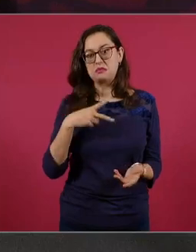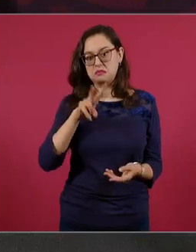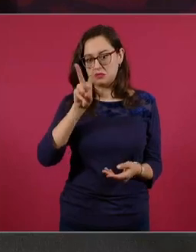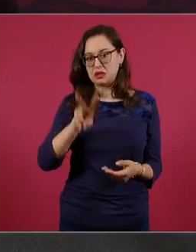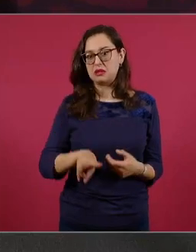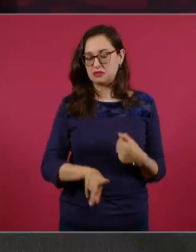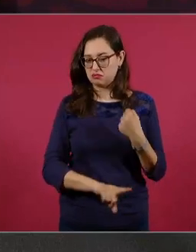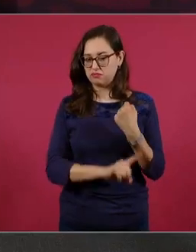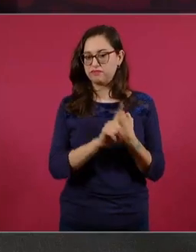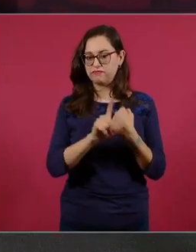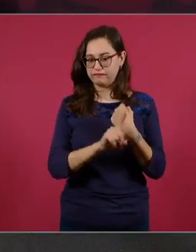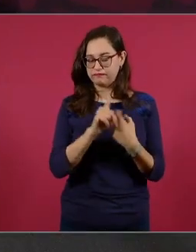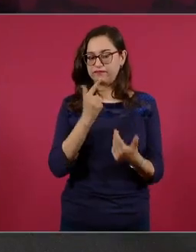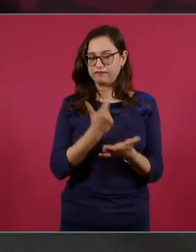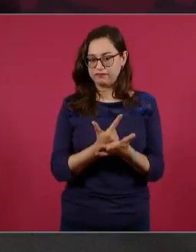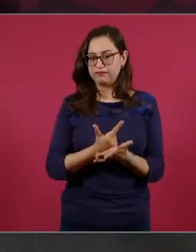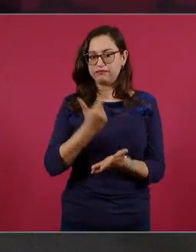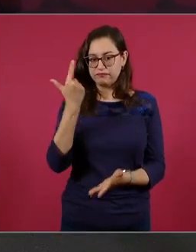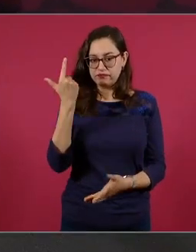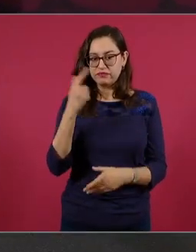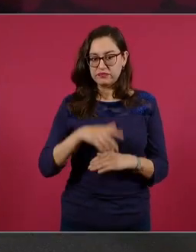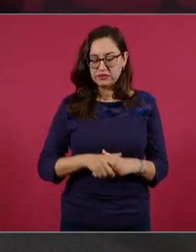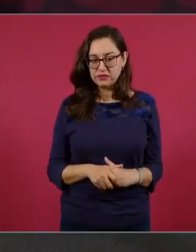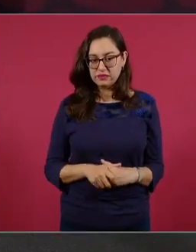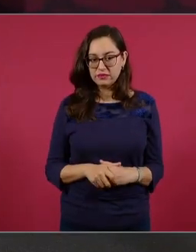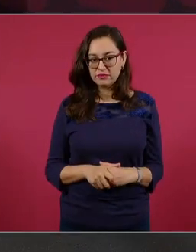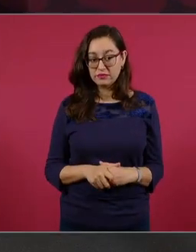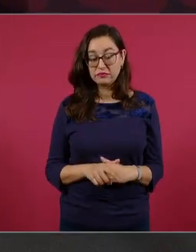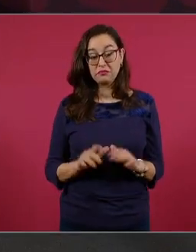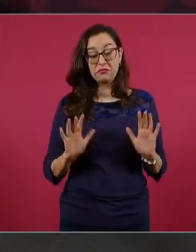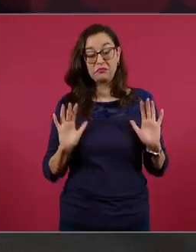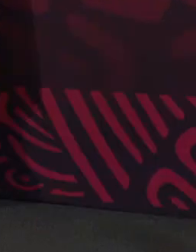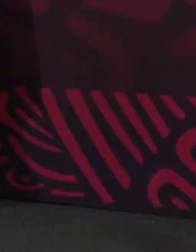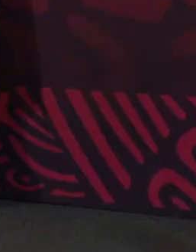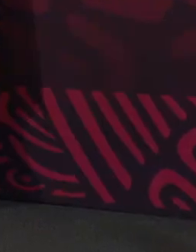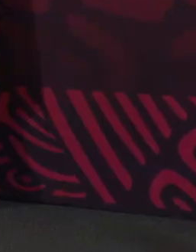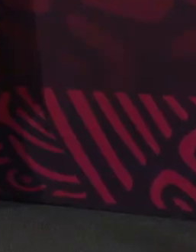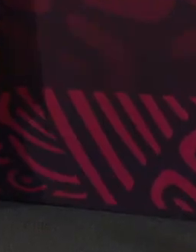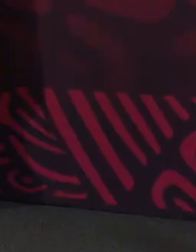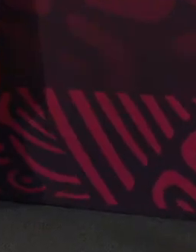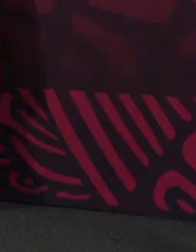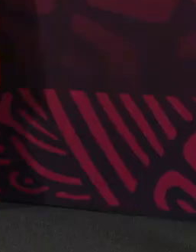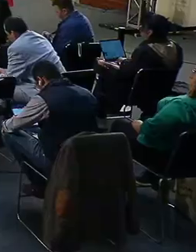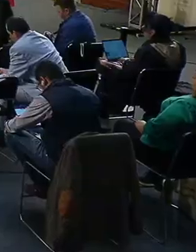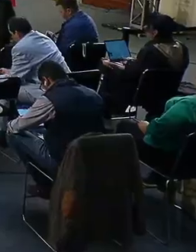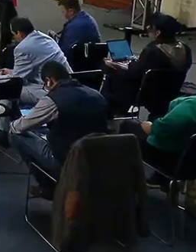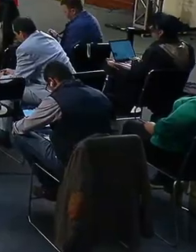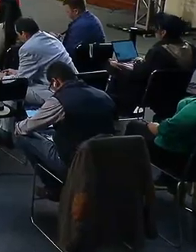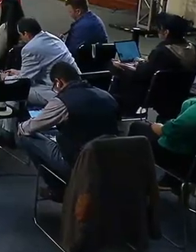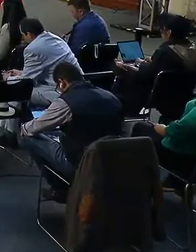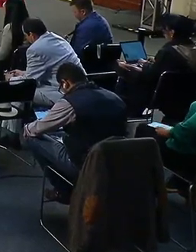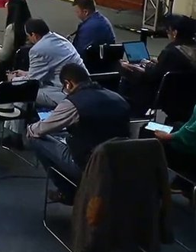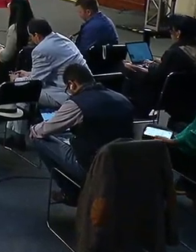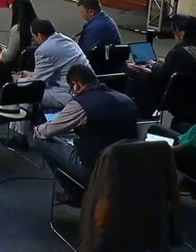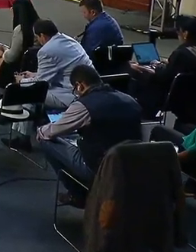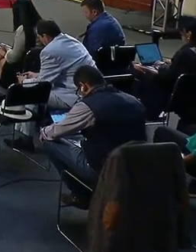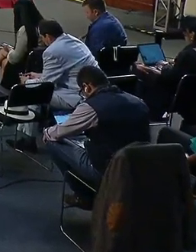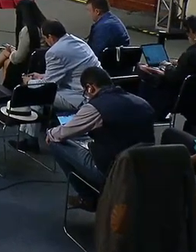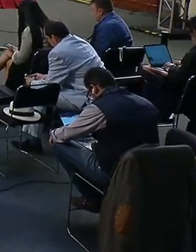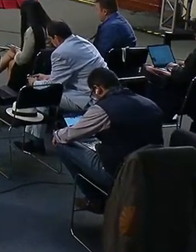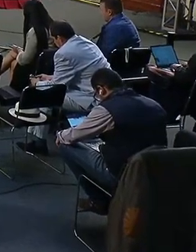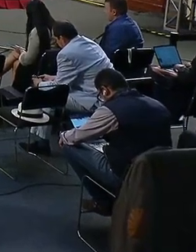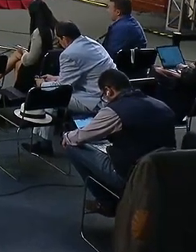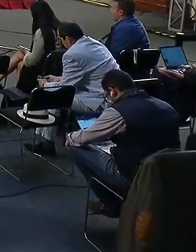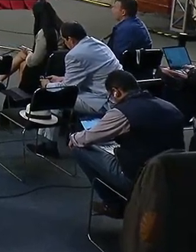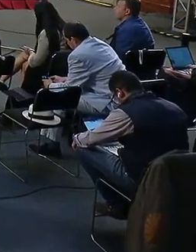dimensión del problema. No sé si te dieron, ayer me informaron sobre una lista